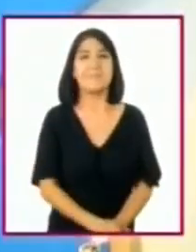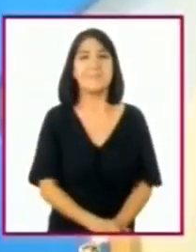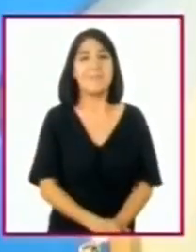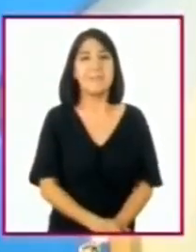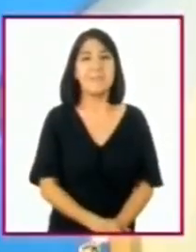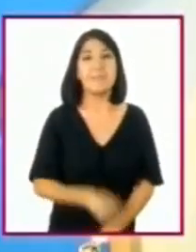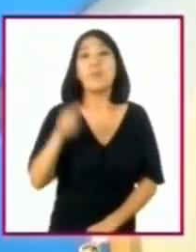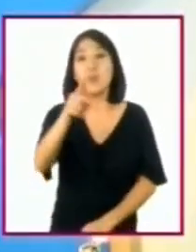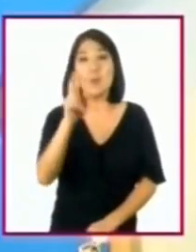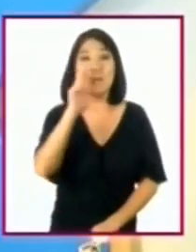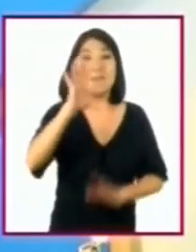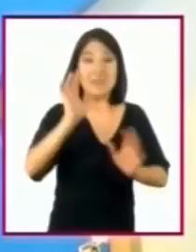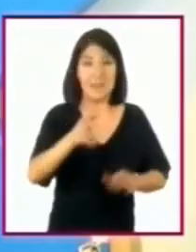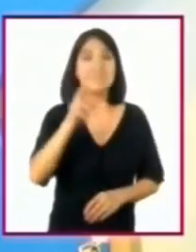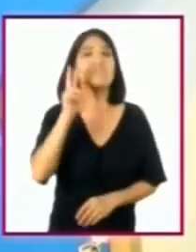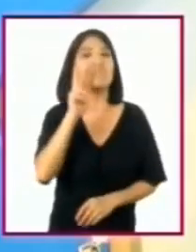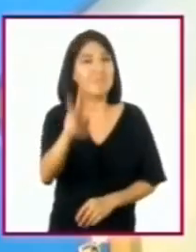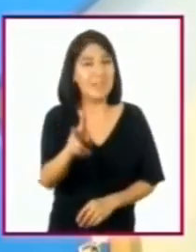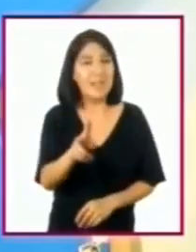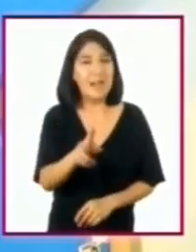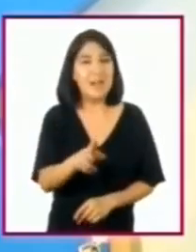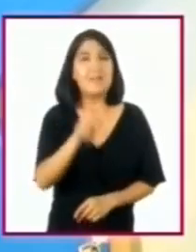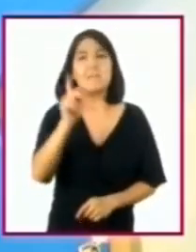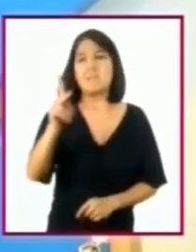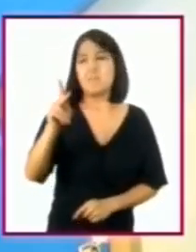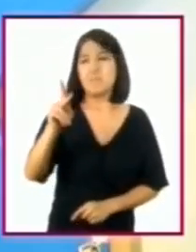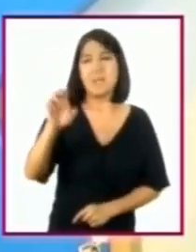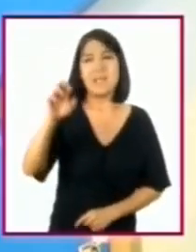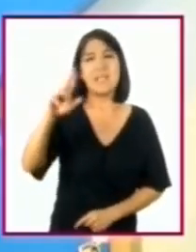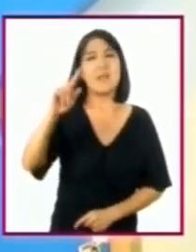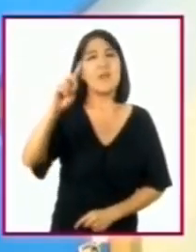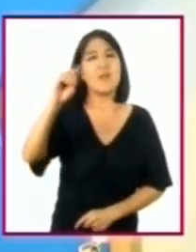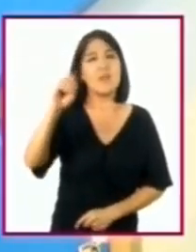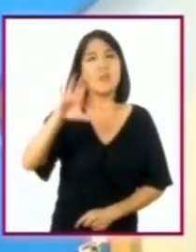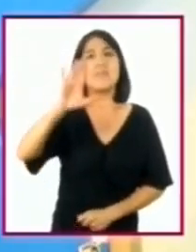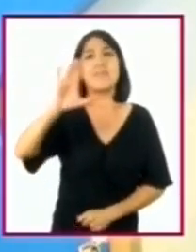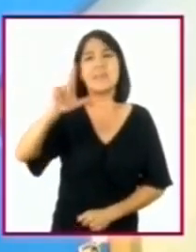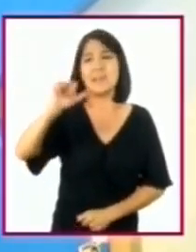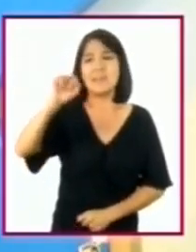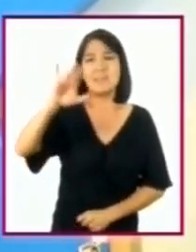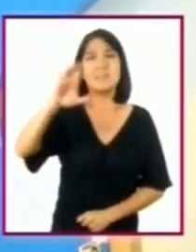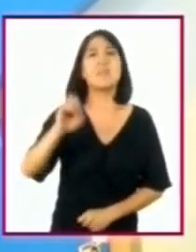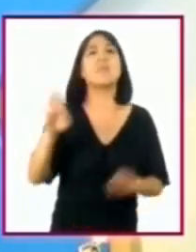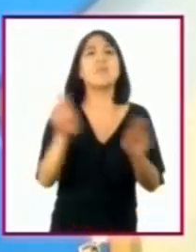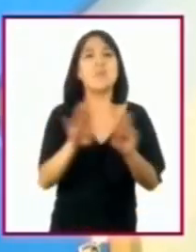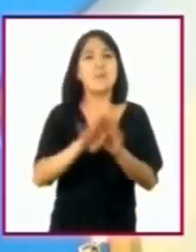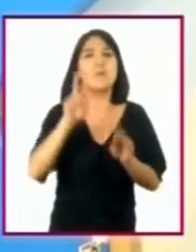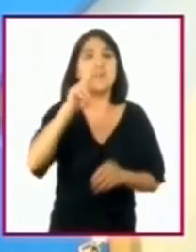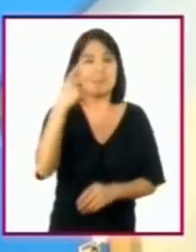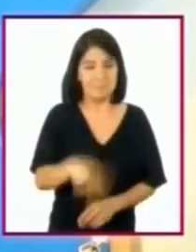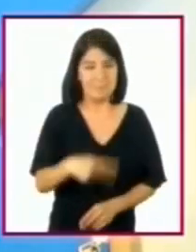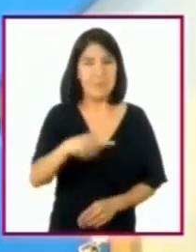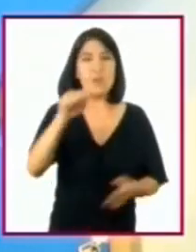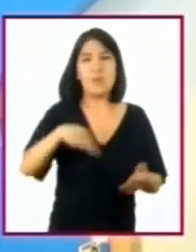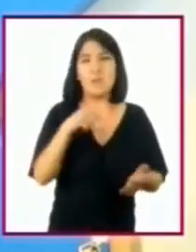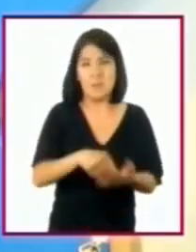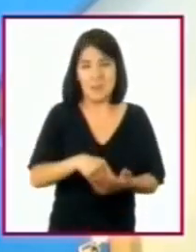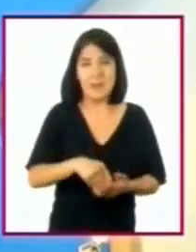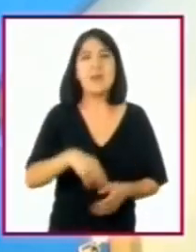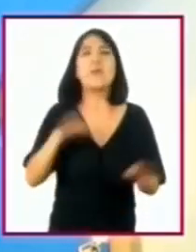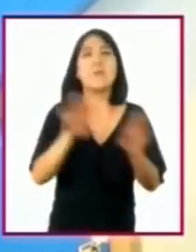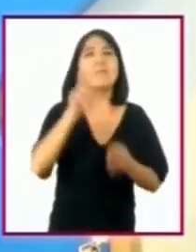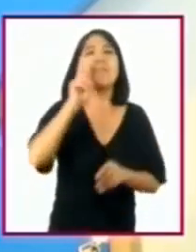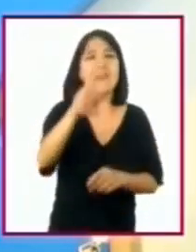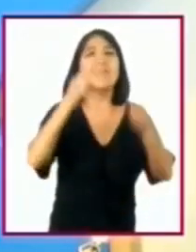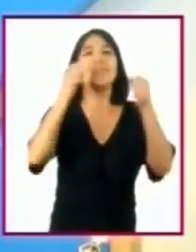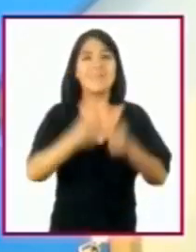Como bien lo acaban de escuchar, el periodo clásico se caracterizó por el intercambio cultural en Mesoamérica. Seguramente